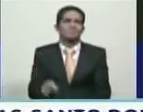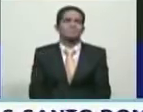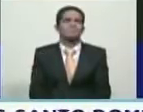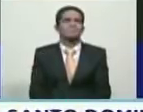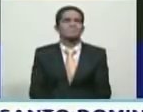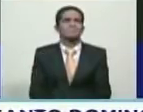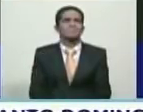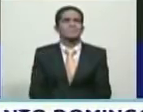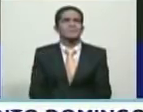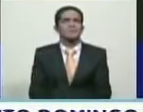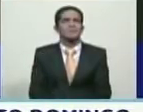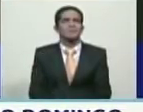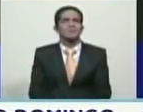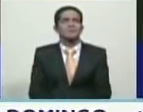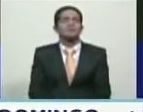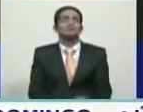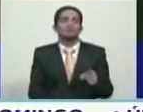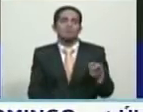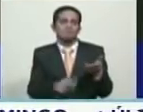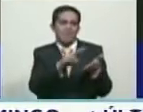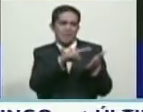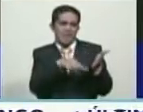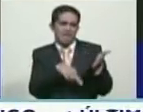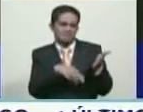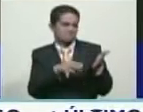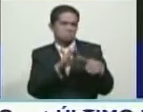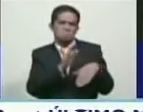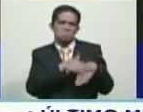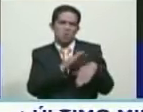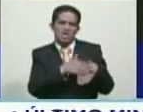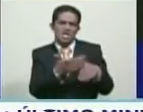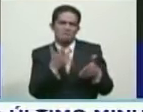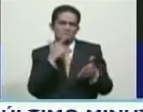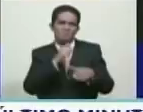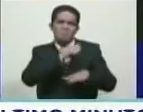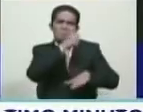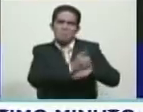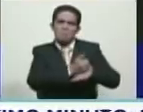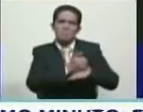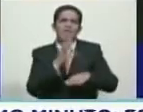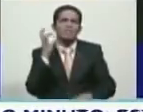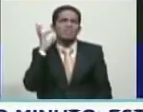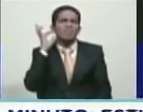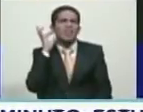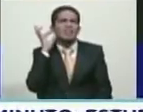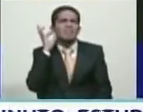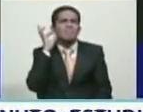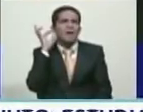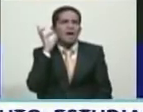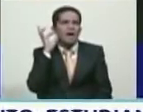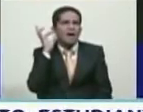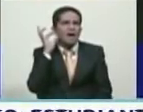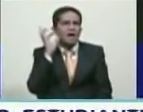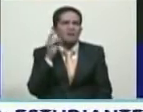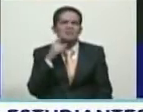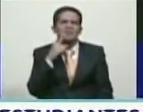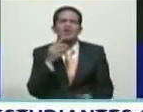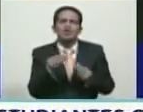The charges against usted Dilma. Lee los cargos que presentan contra Dilma, las acusaciones que